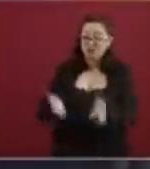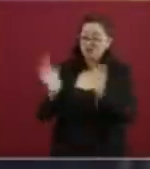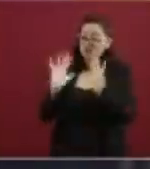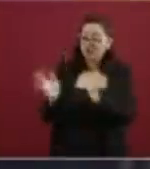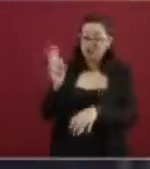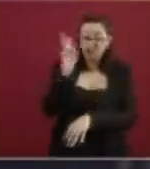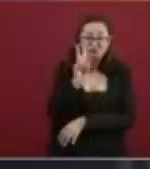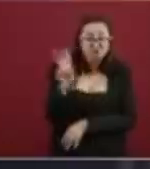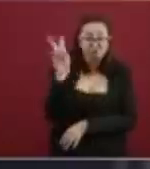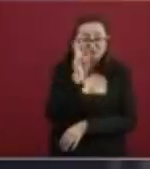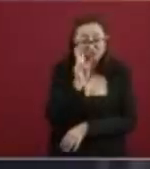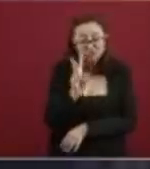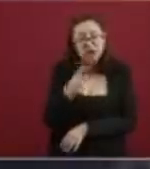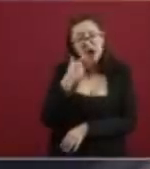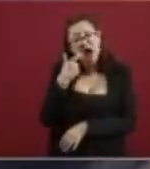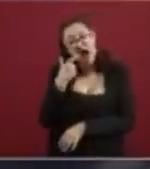tratamiento